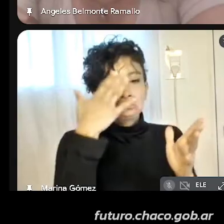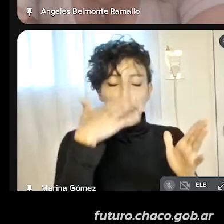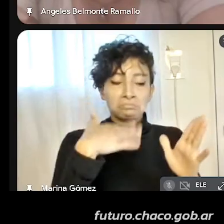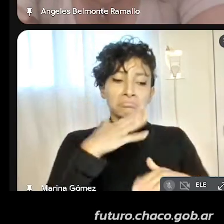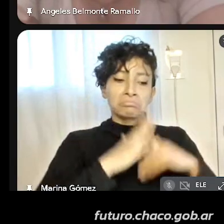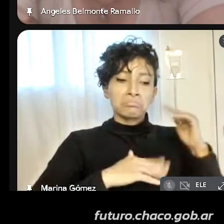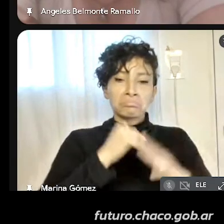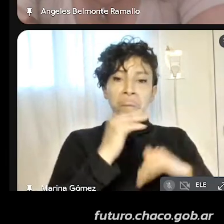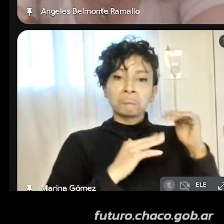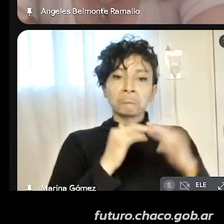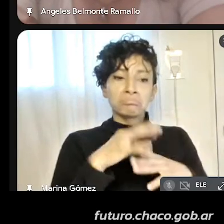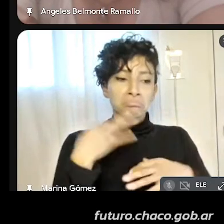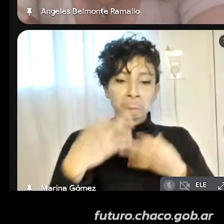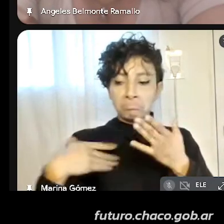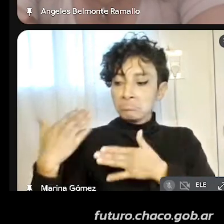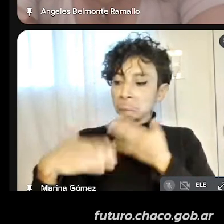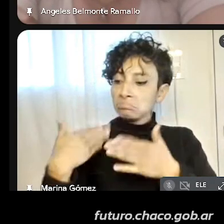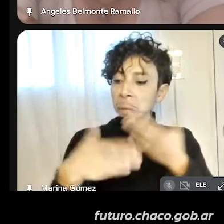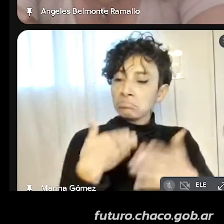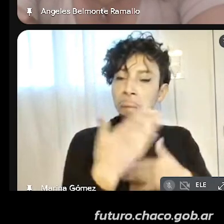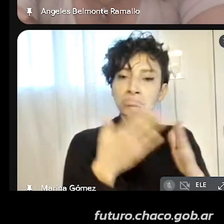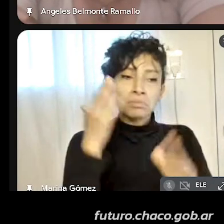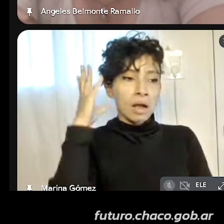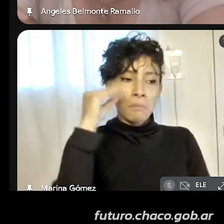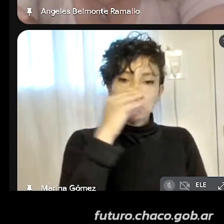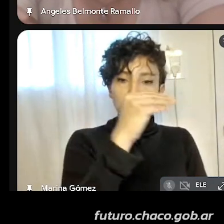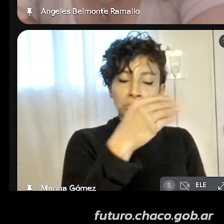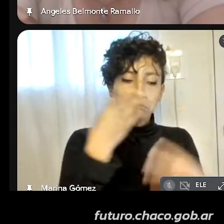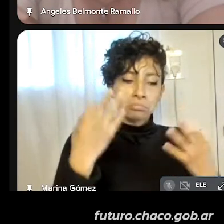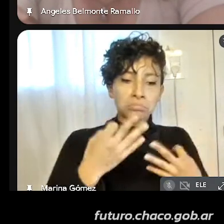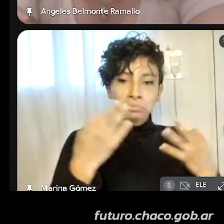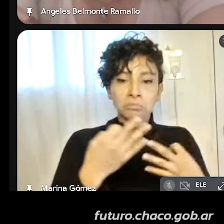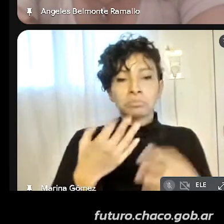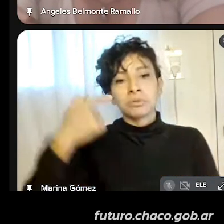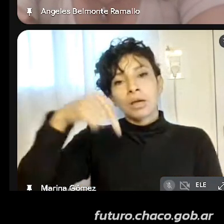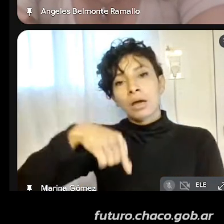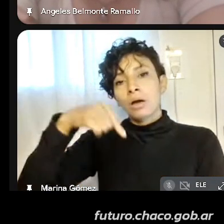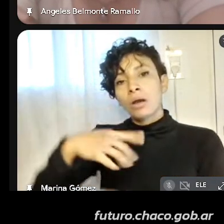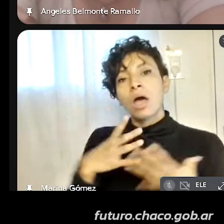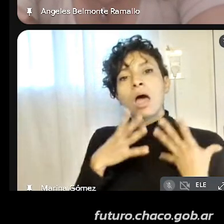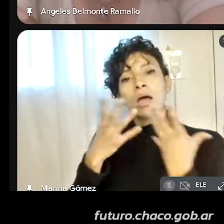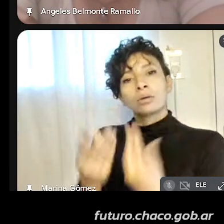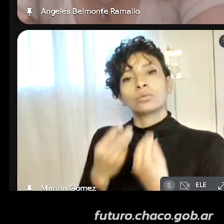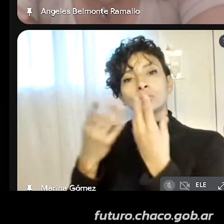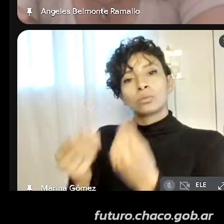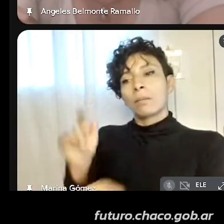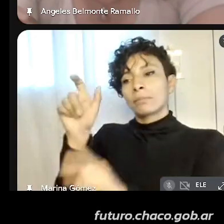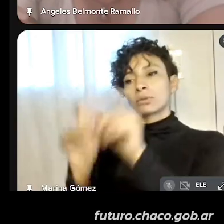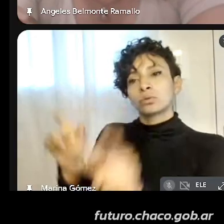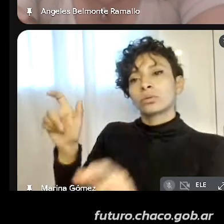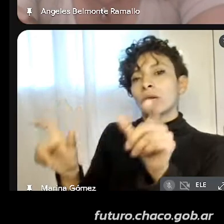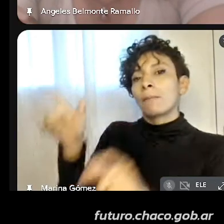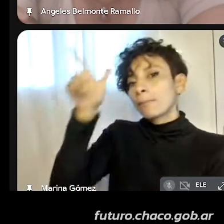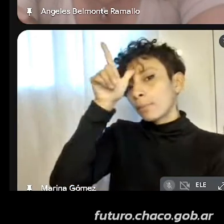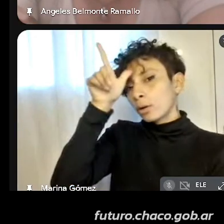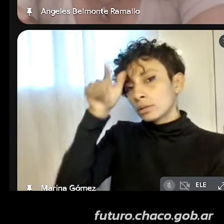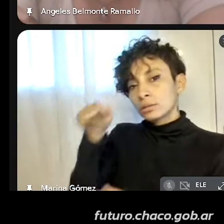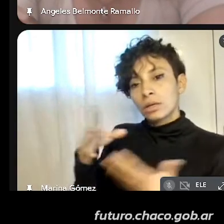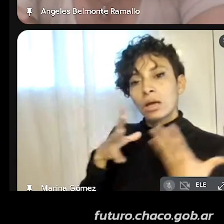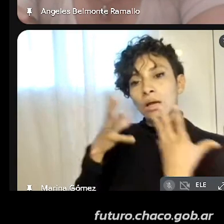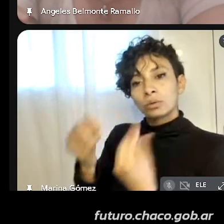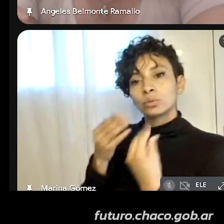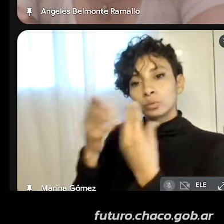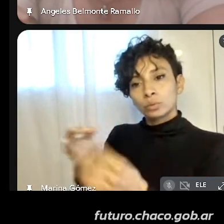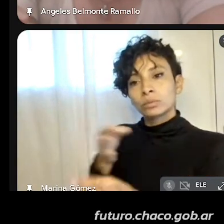docente para poder ayudar y darle ahora la posibilidad a esto personal para que